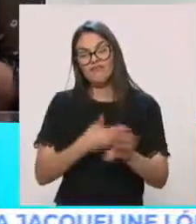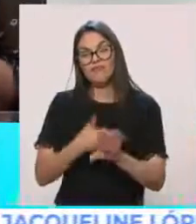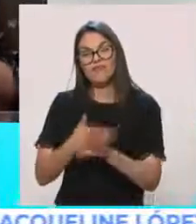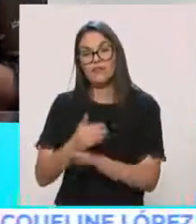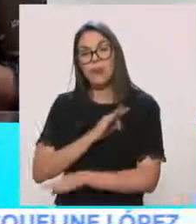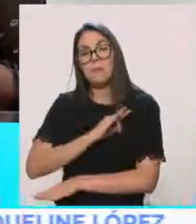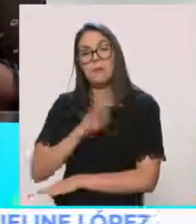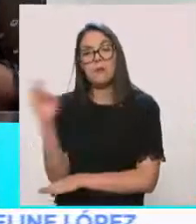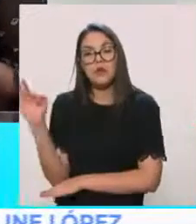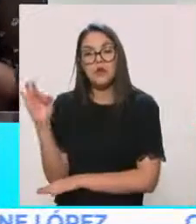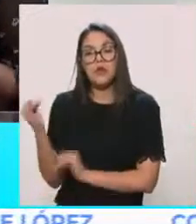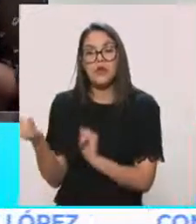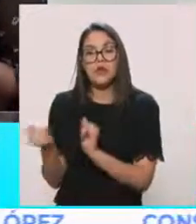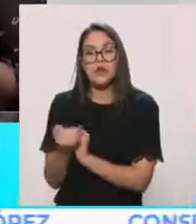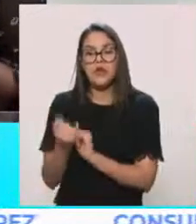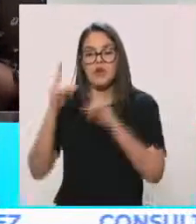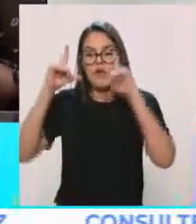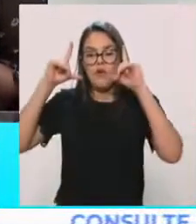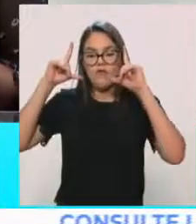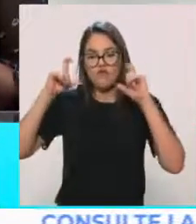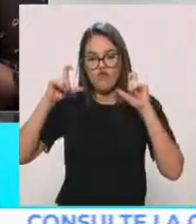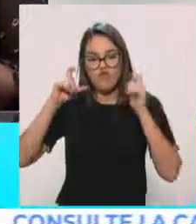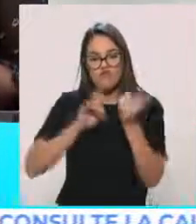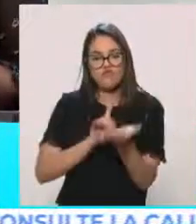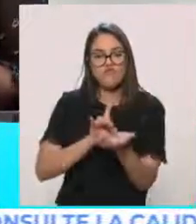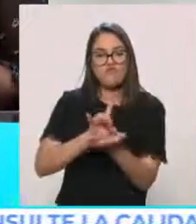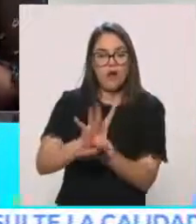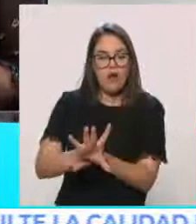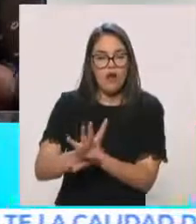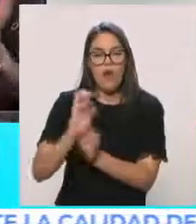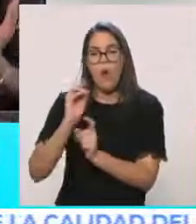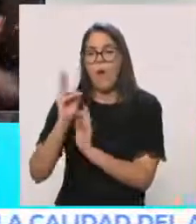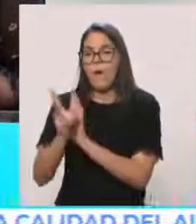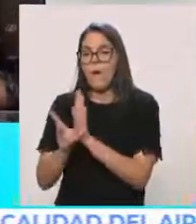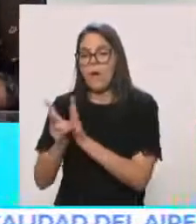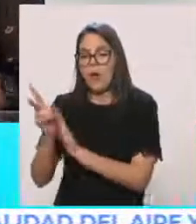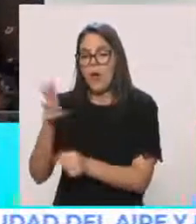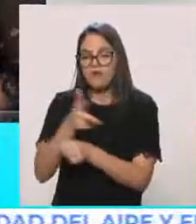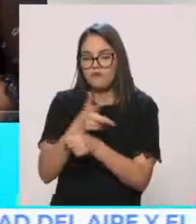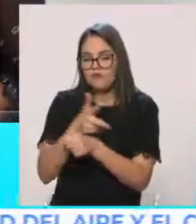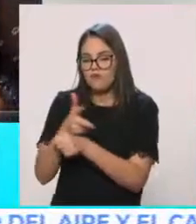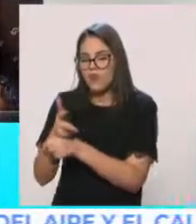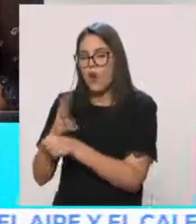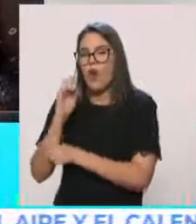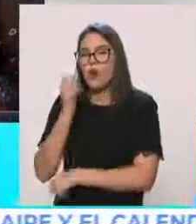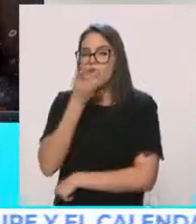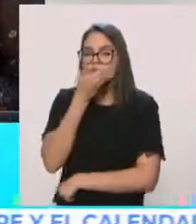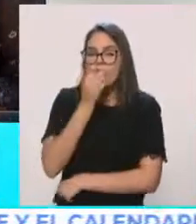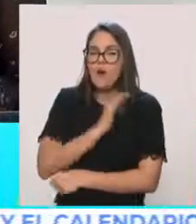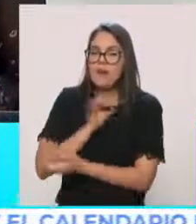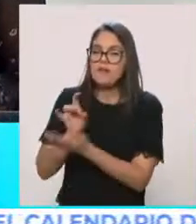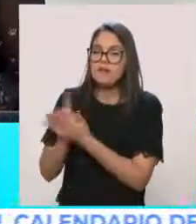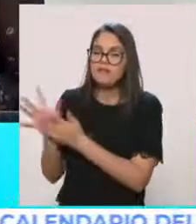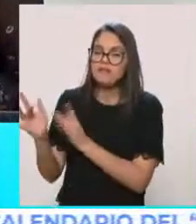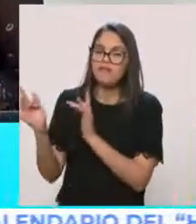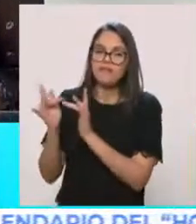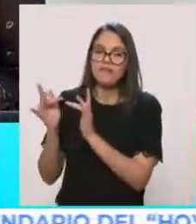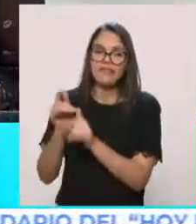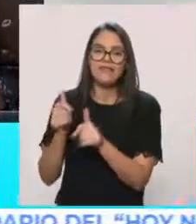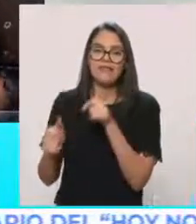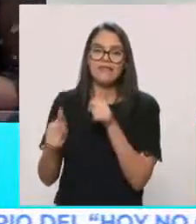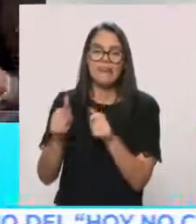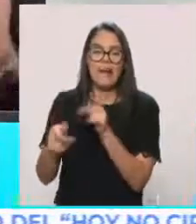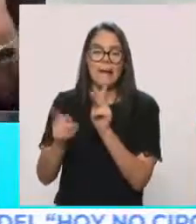enviar material fotográfico, material de video, material de voz a través de este chat de confianza del Consejo Ciudadano en la Ciudad